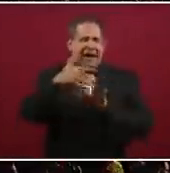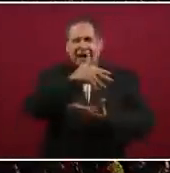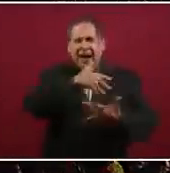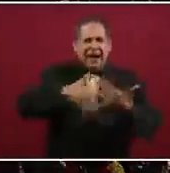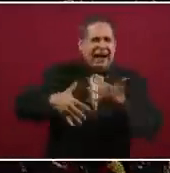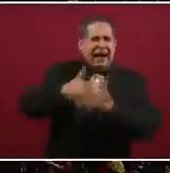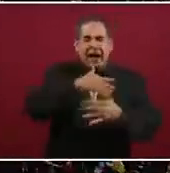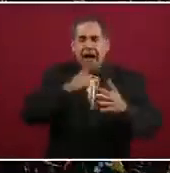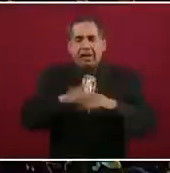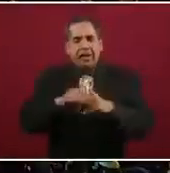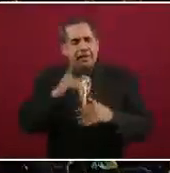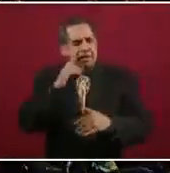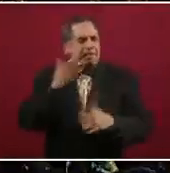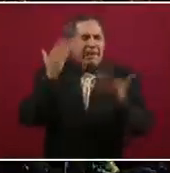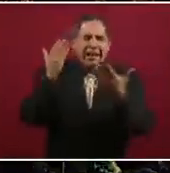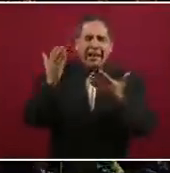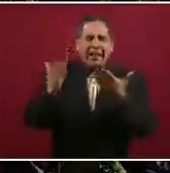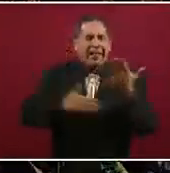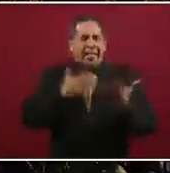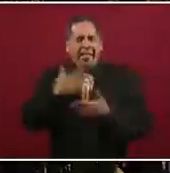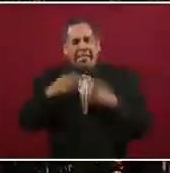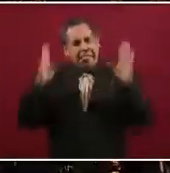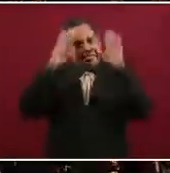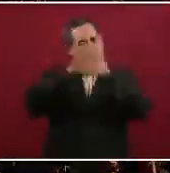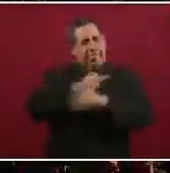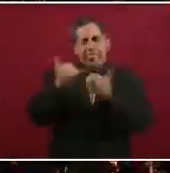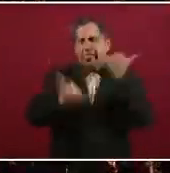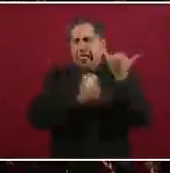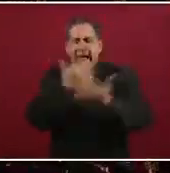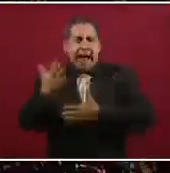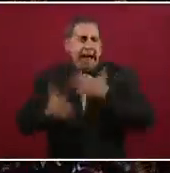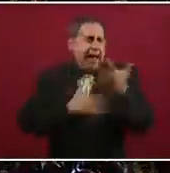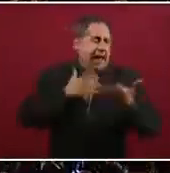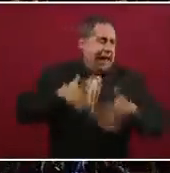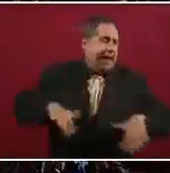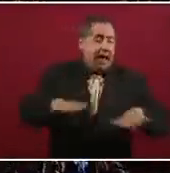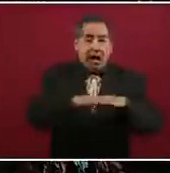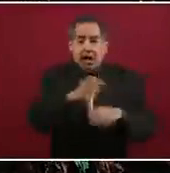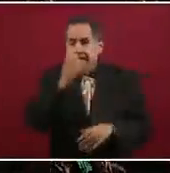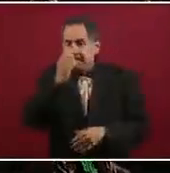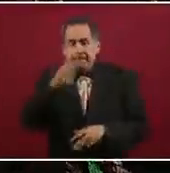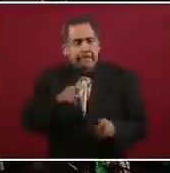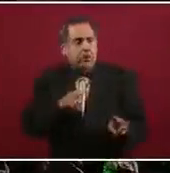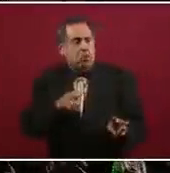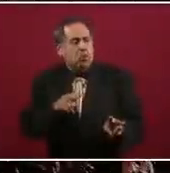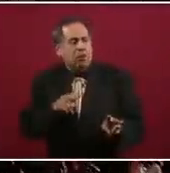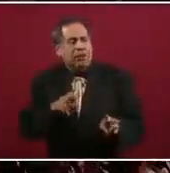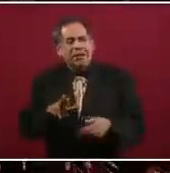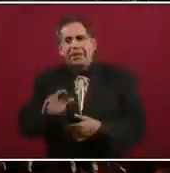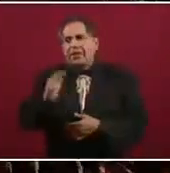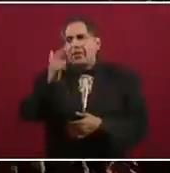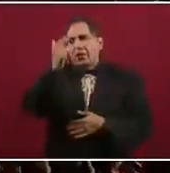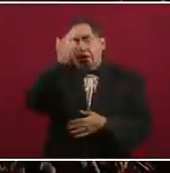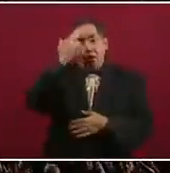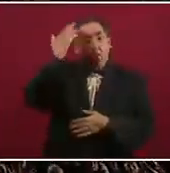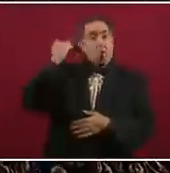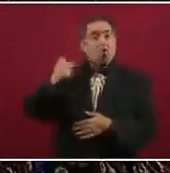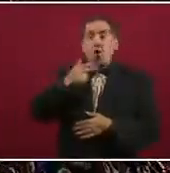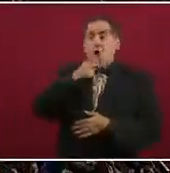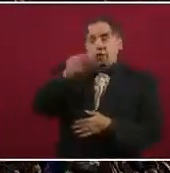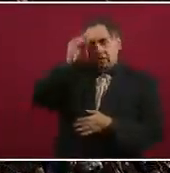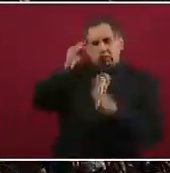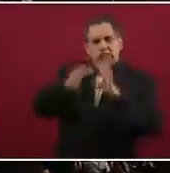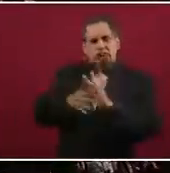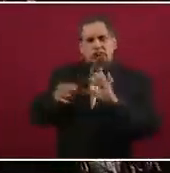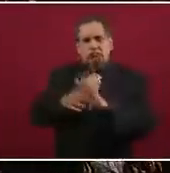se decía vamos a echar relajo al Zócalo, y esto pues me hizo regresar un poco a un filósofo que no lo tomó